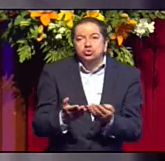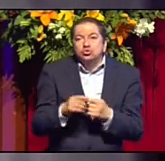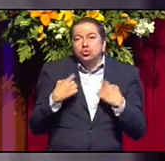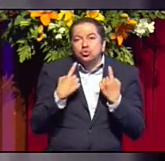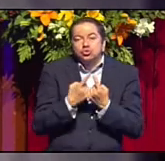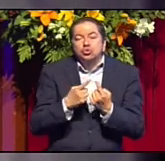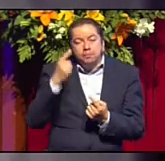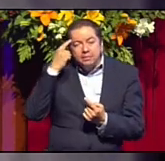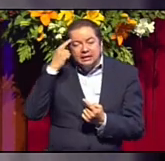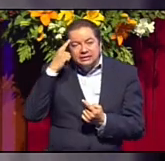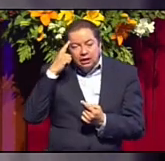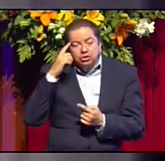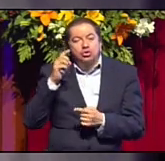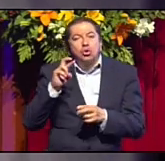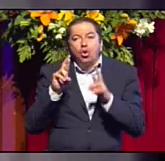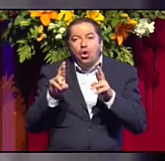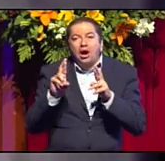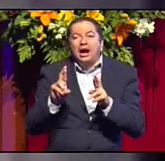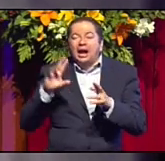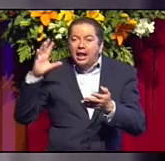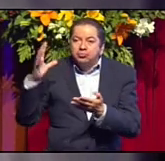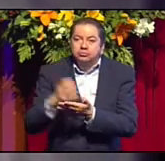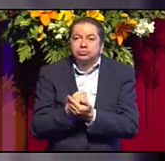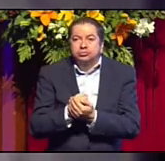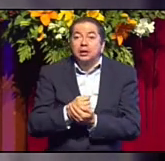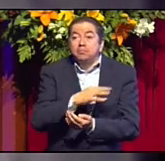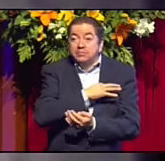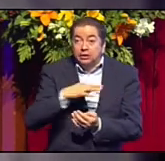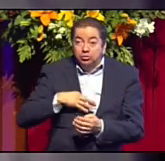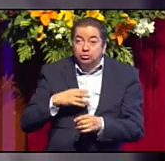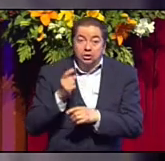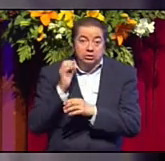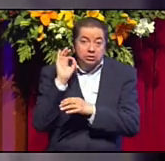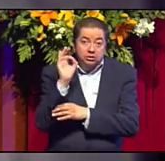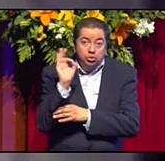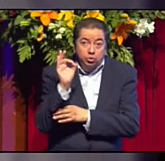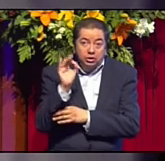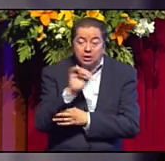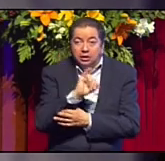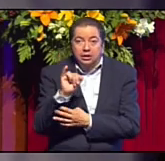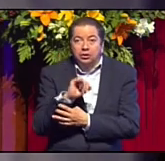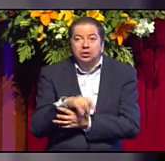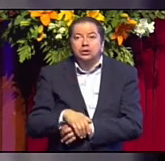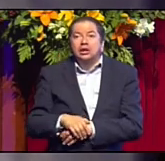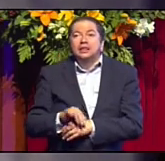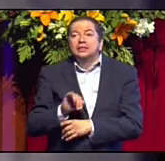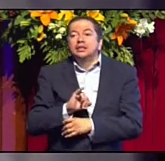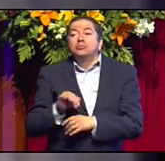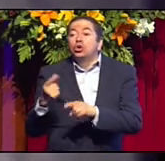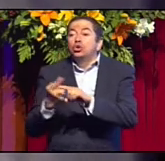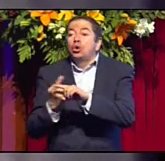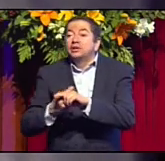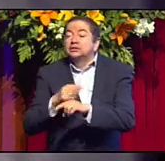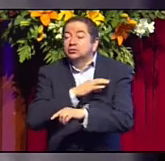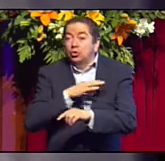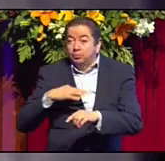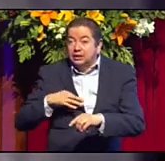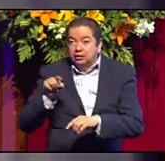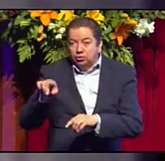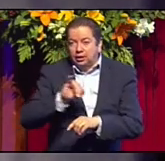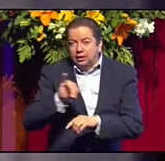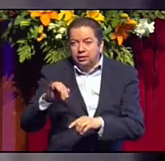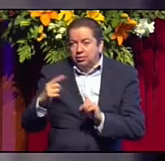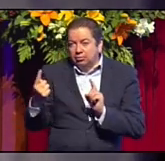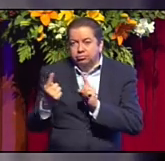lograr. El ministro se comprometió, me volví a encontrar, lo hablo más adelante porque me toca ese tema hablarlo más adelante, con el ministro estar el día de ayer en